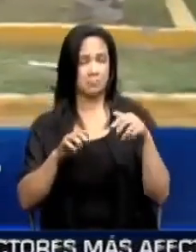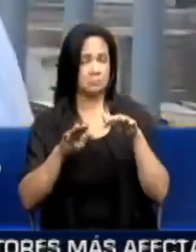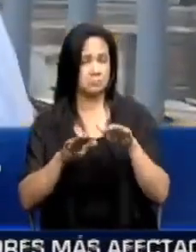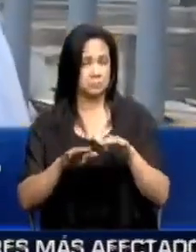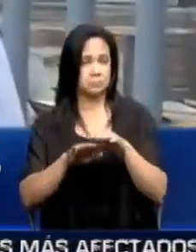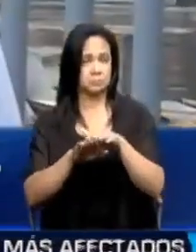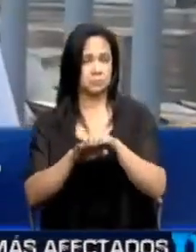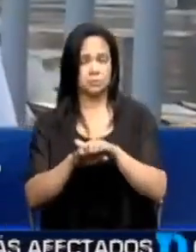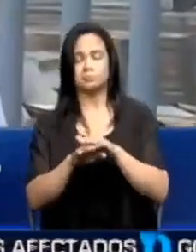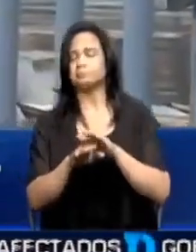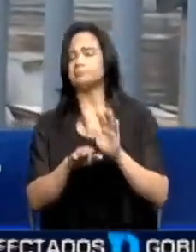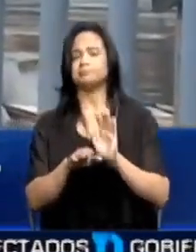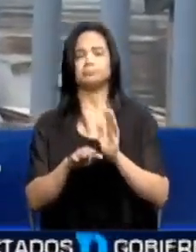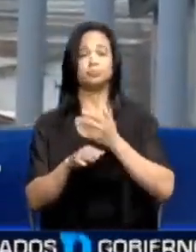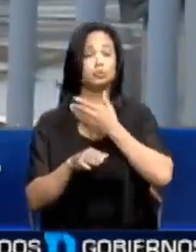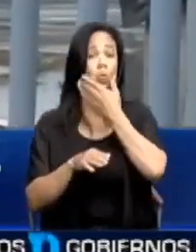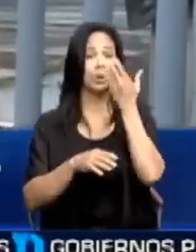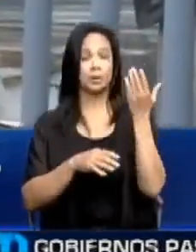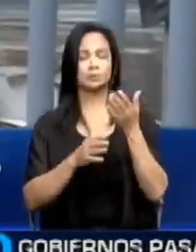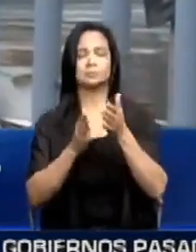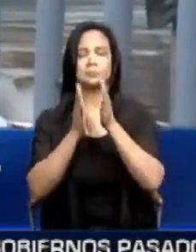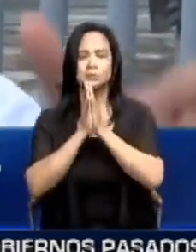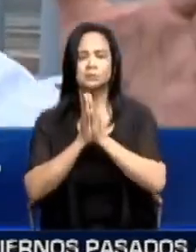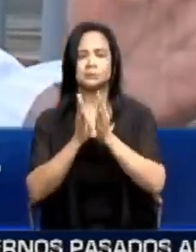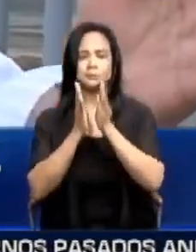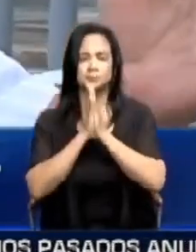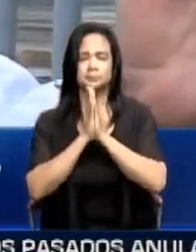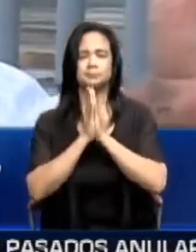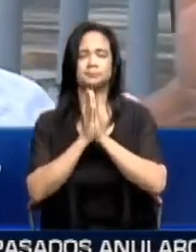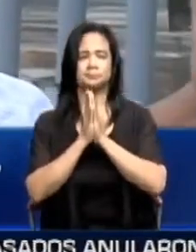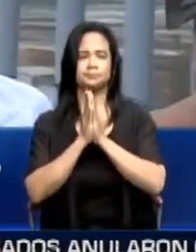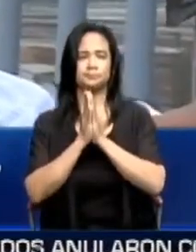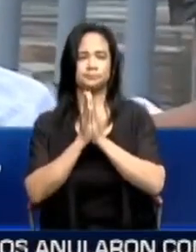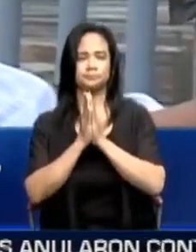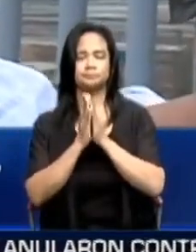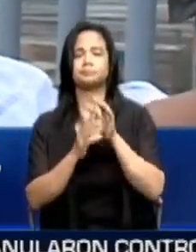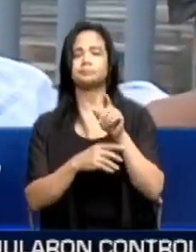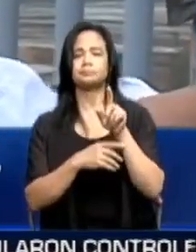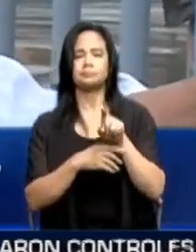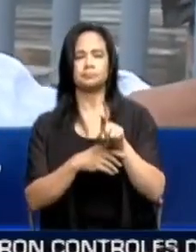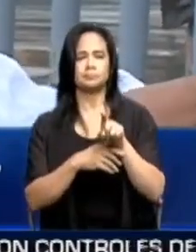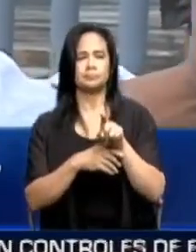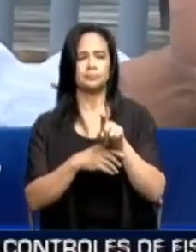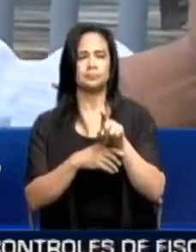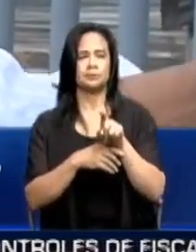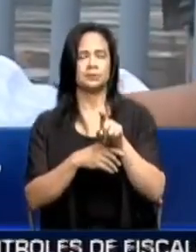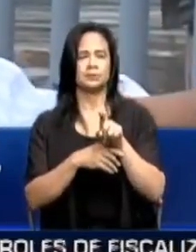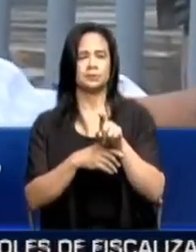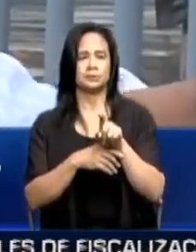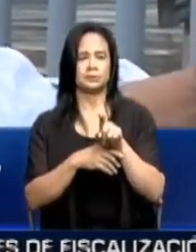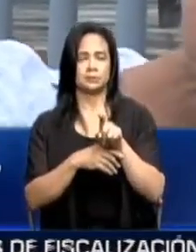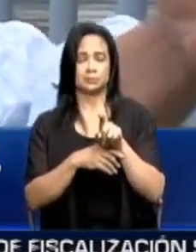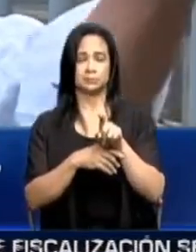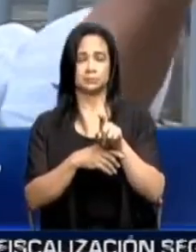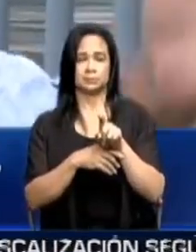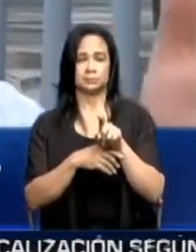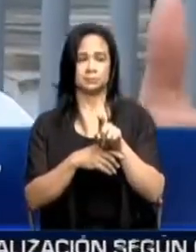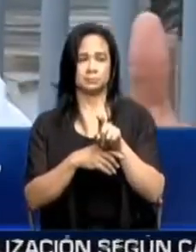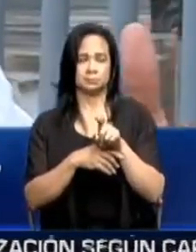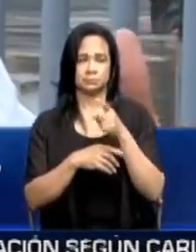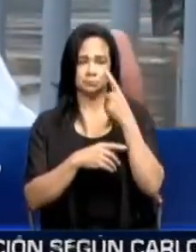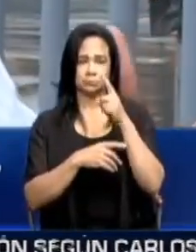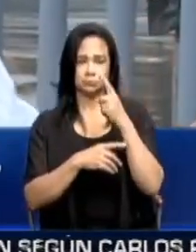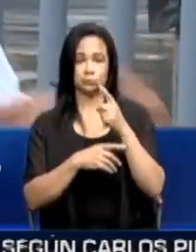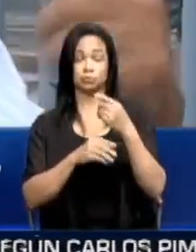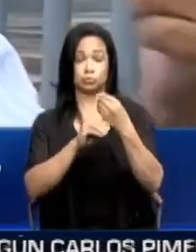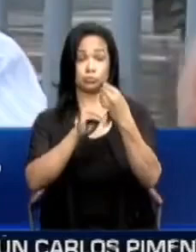zona. Se han hecho solicitudes de que se nos haga una apertura aquí, de que se nos